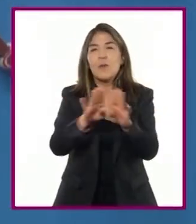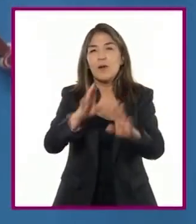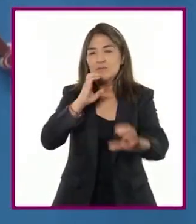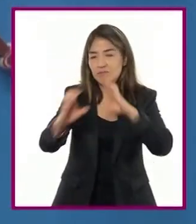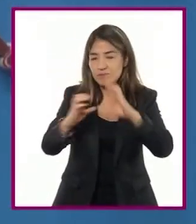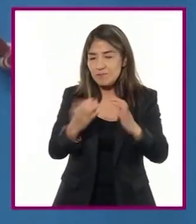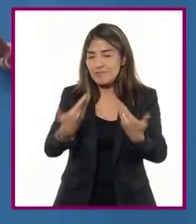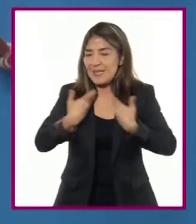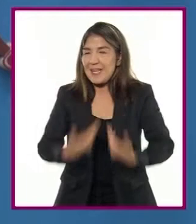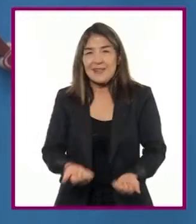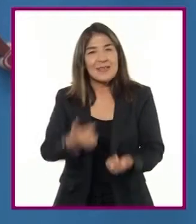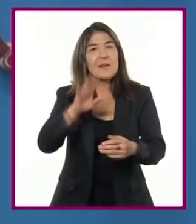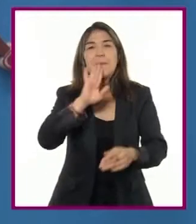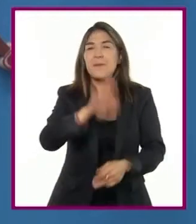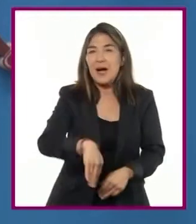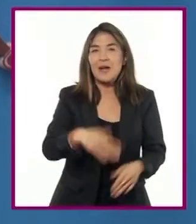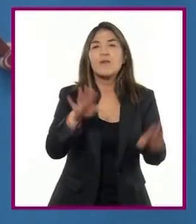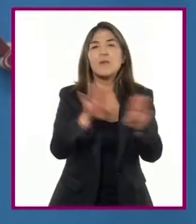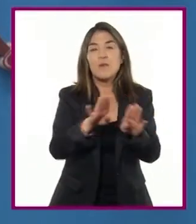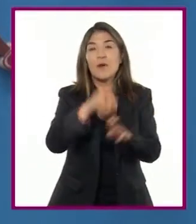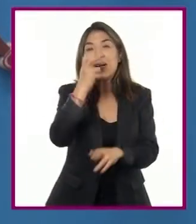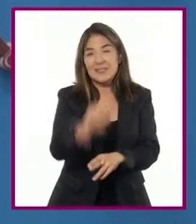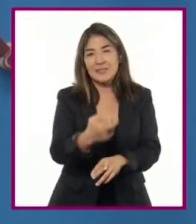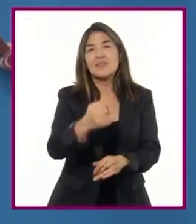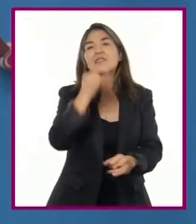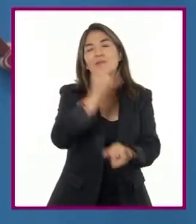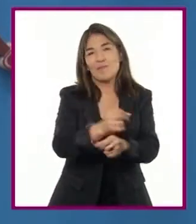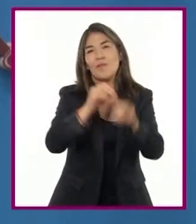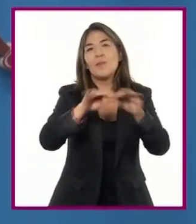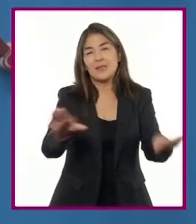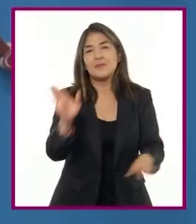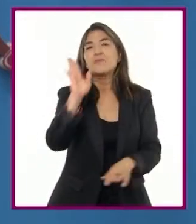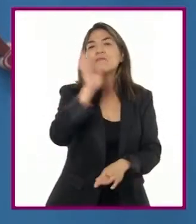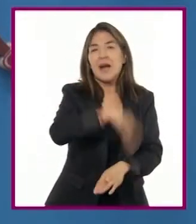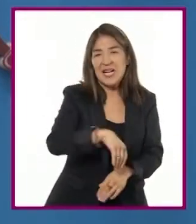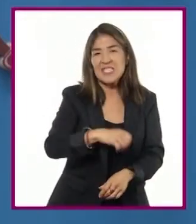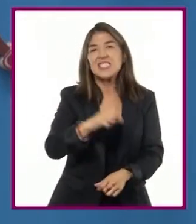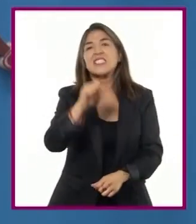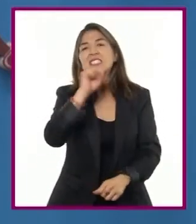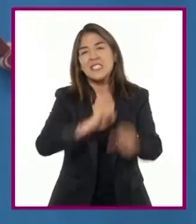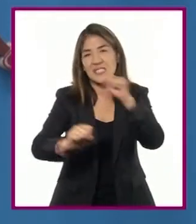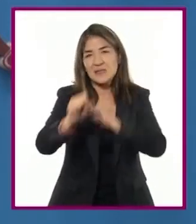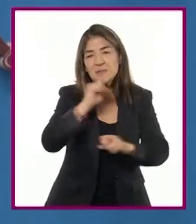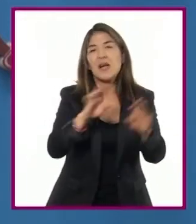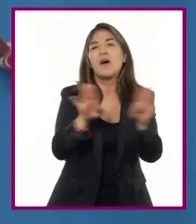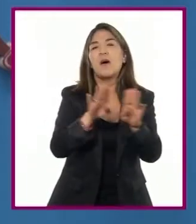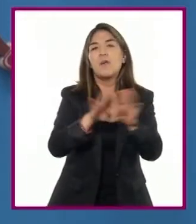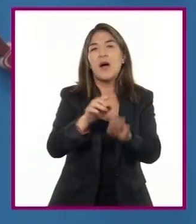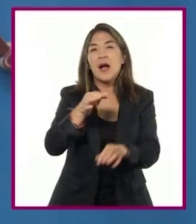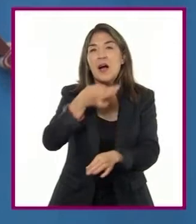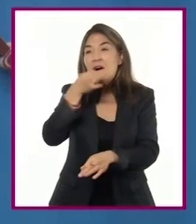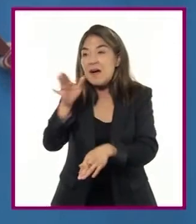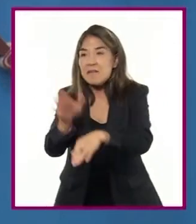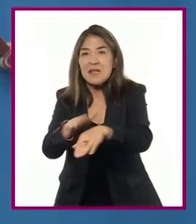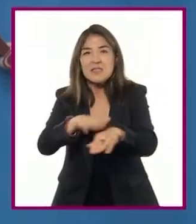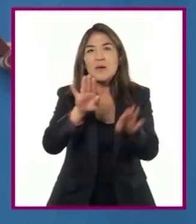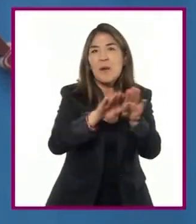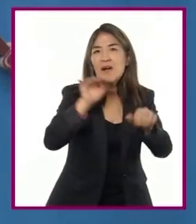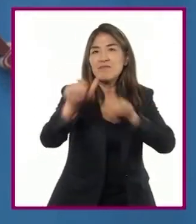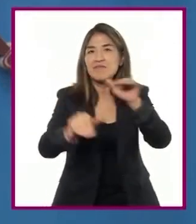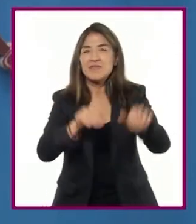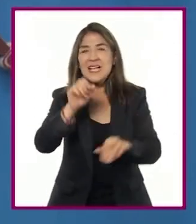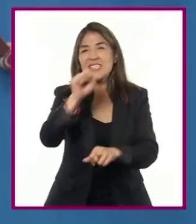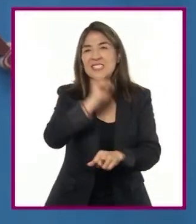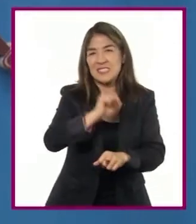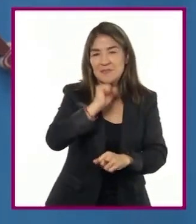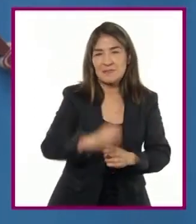la comunicación que puede derivar en información falsa, chismes o rumores. En estos casos, no existe el